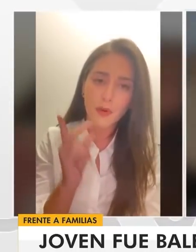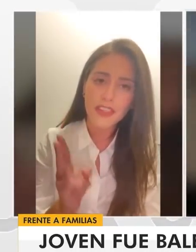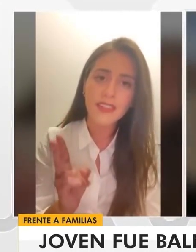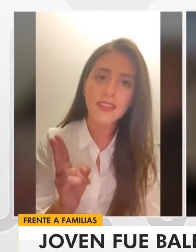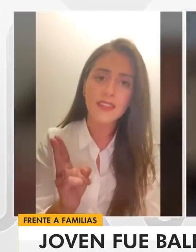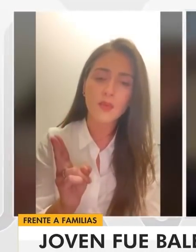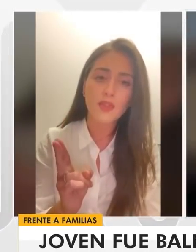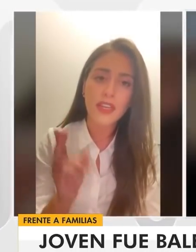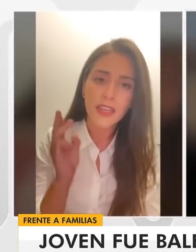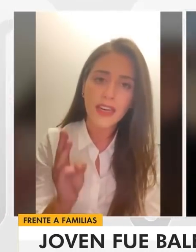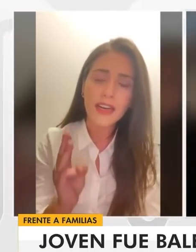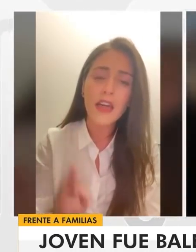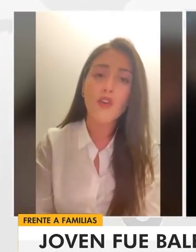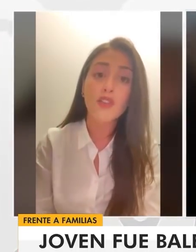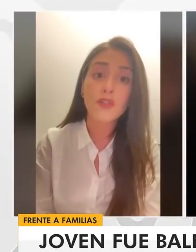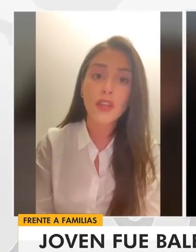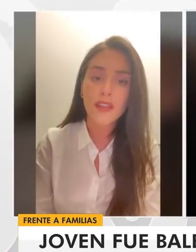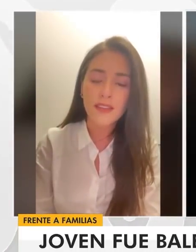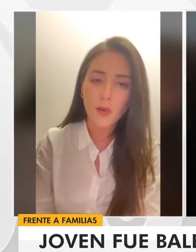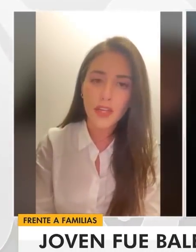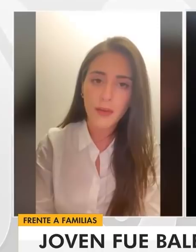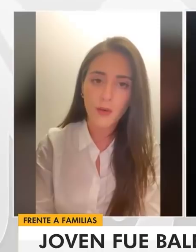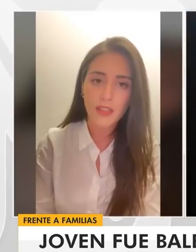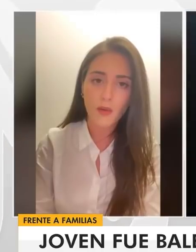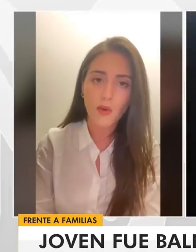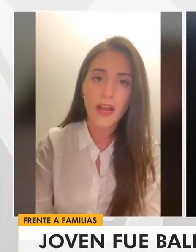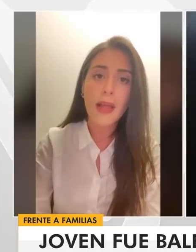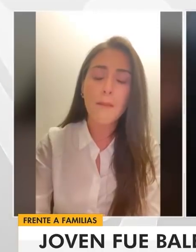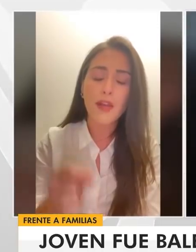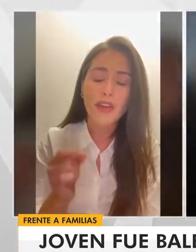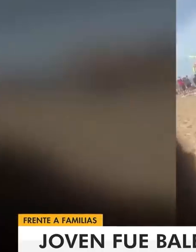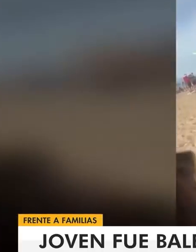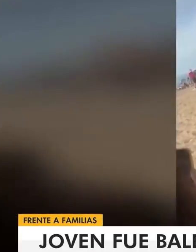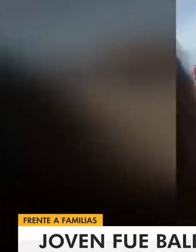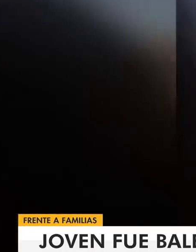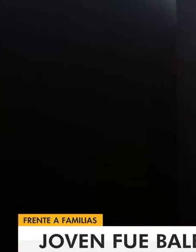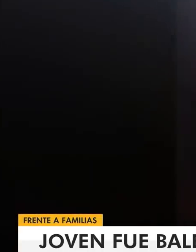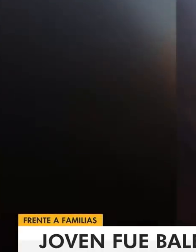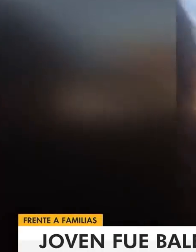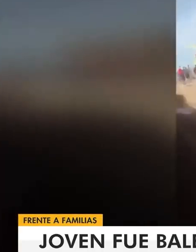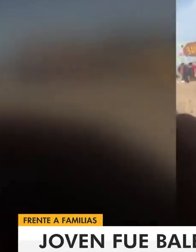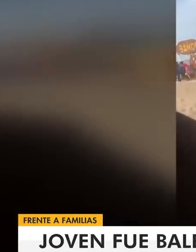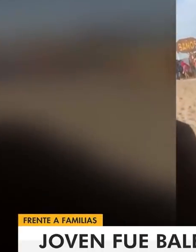necesidad, se aprovechan de esta situación y generan condiciones de inseguridad para nuestra comuna.